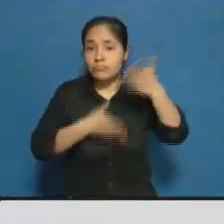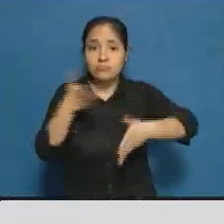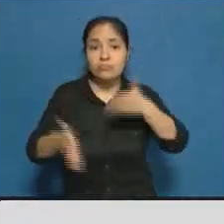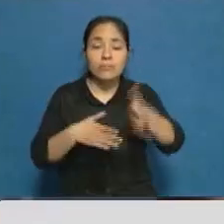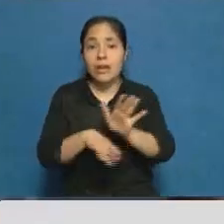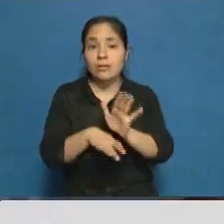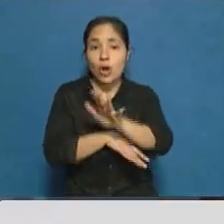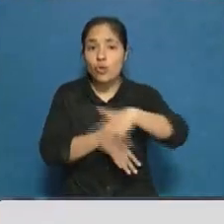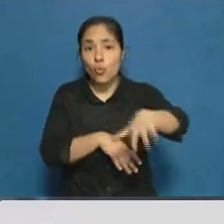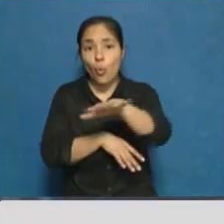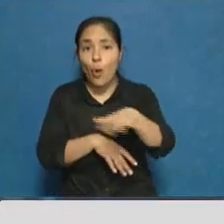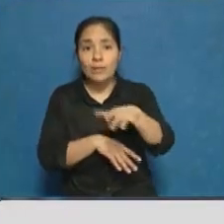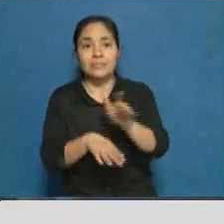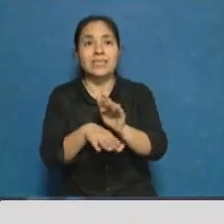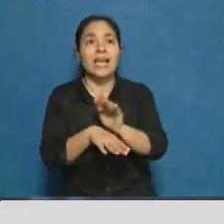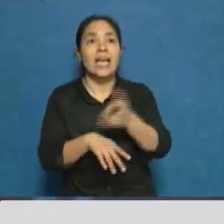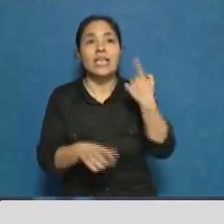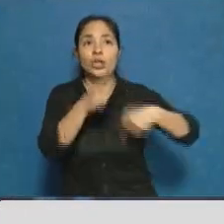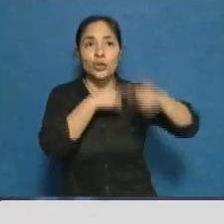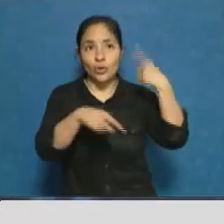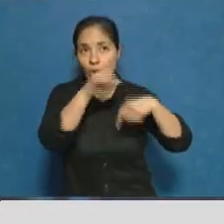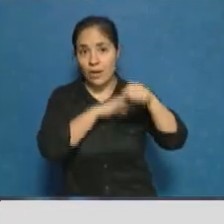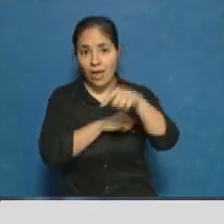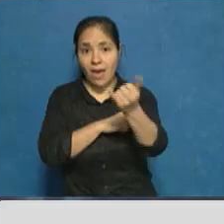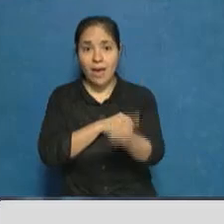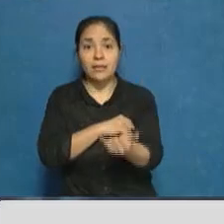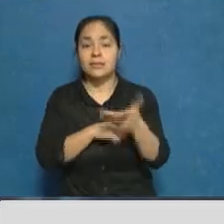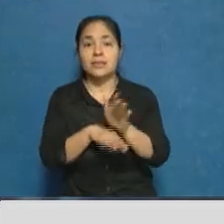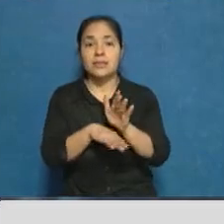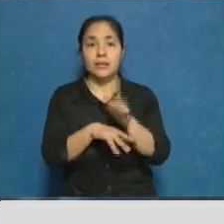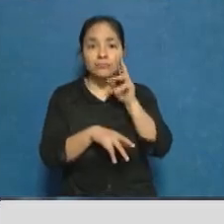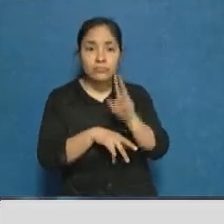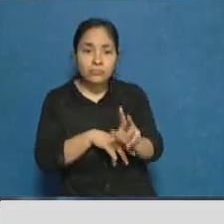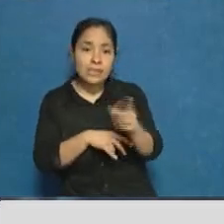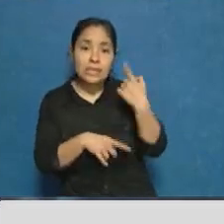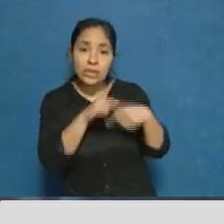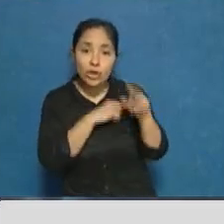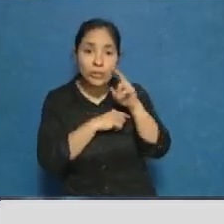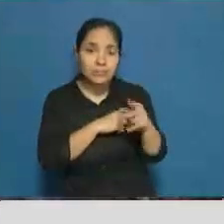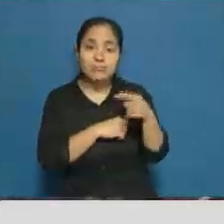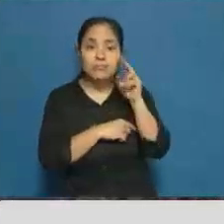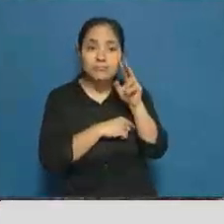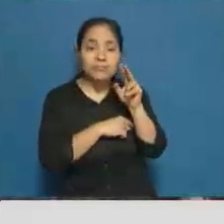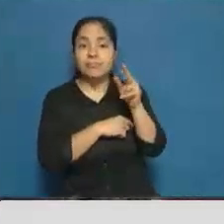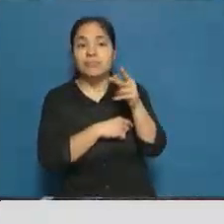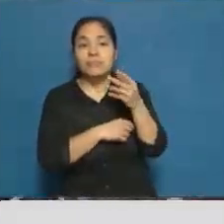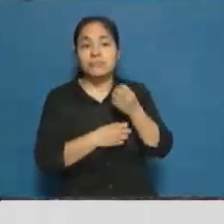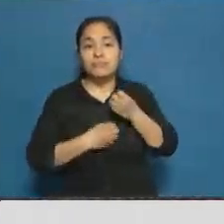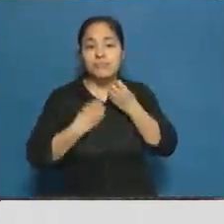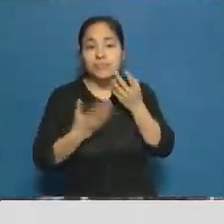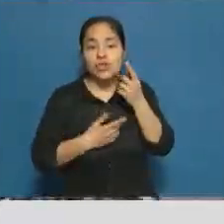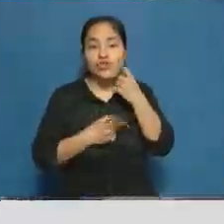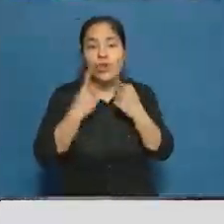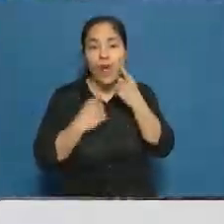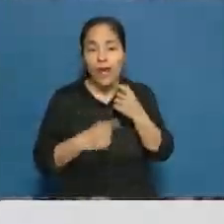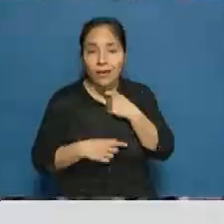quede derrumbado. Esto es historia, y lo ves, y ves las imágenes, y la verdad que nos dan ganas de llorar. La dirigencia explicó